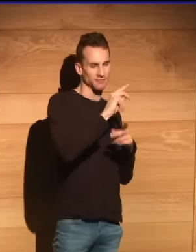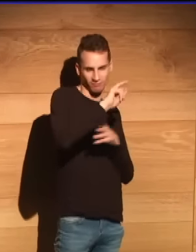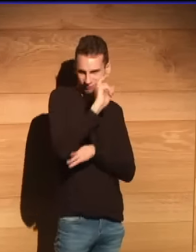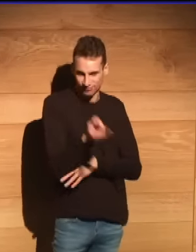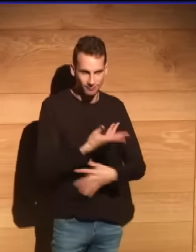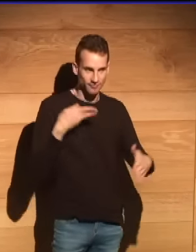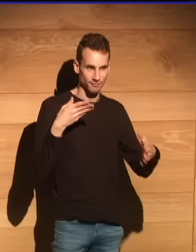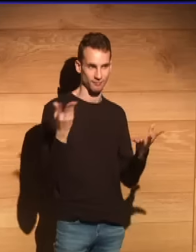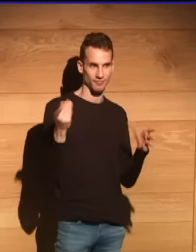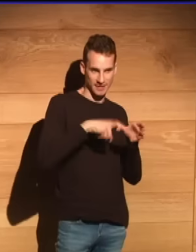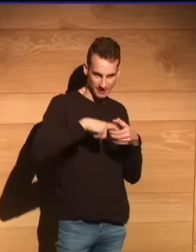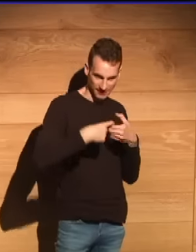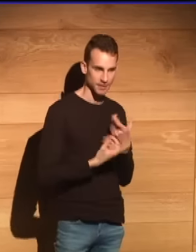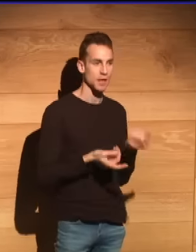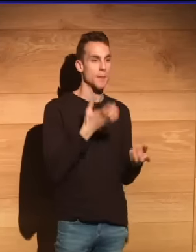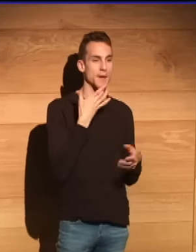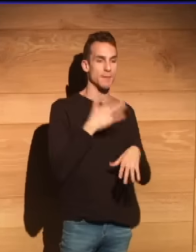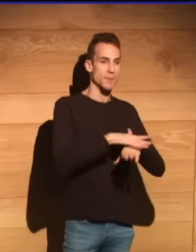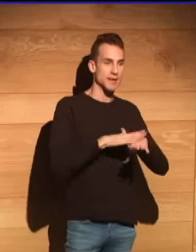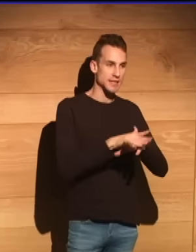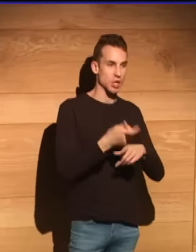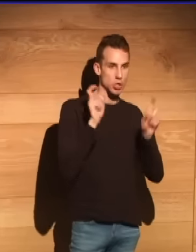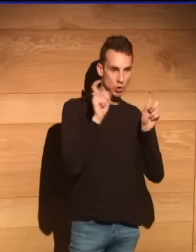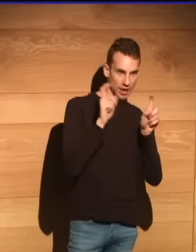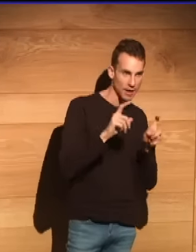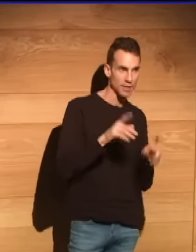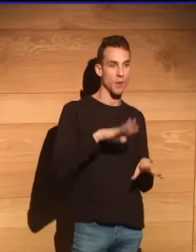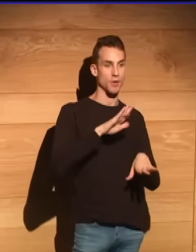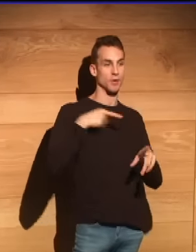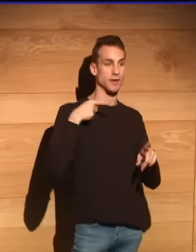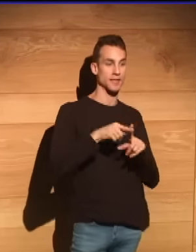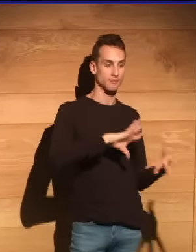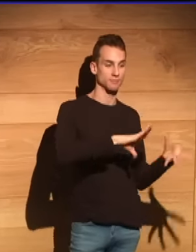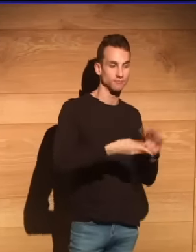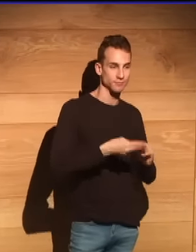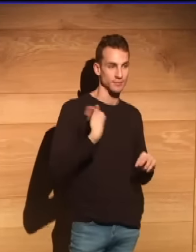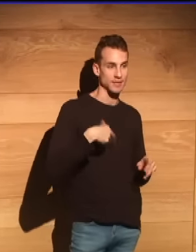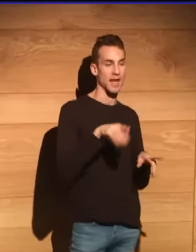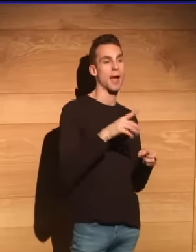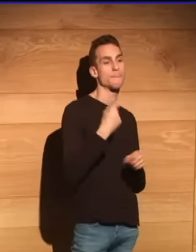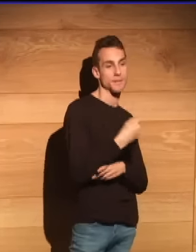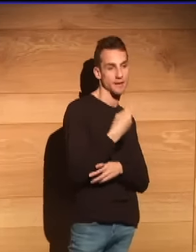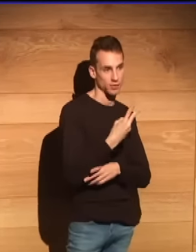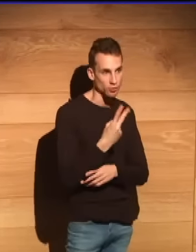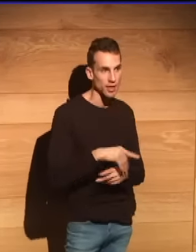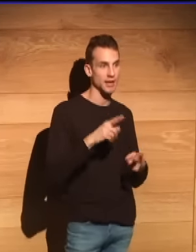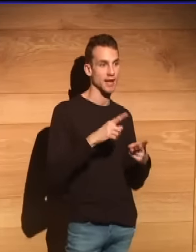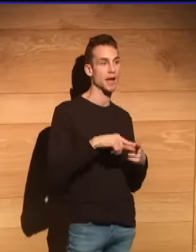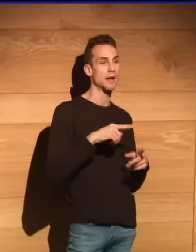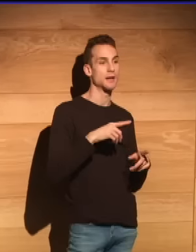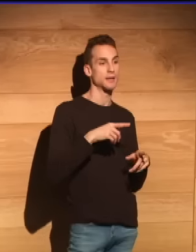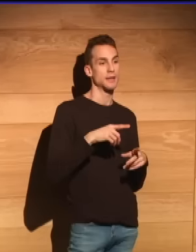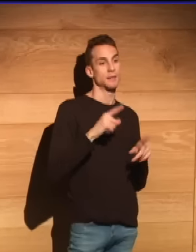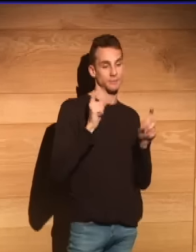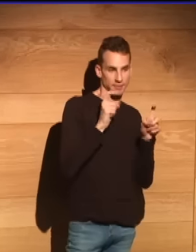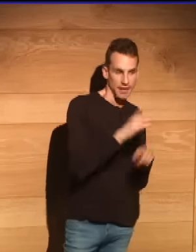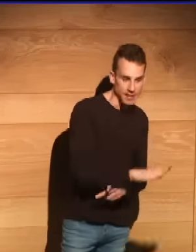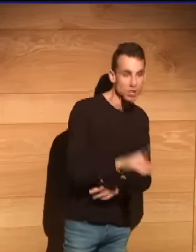para introducir estas habilidades digitales en primaria y secundaria, para dotar a las escuelas de equipos, pero también para formar al